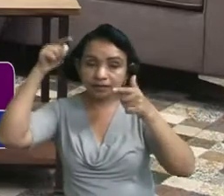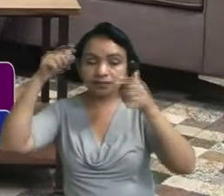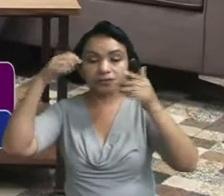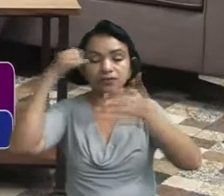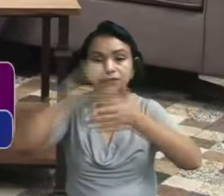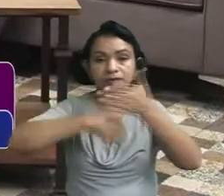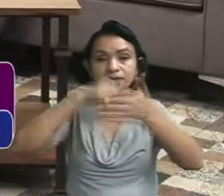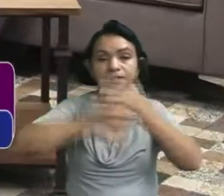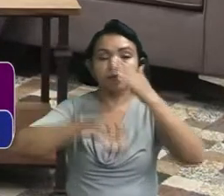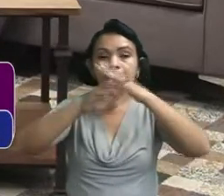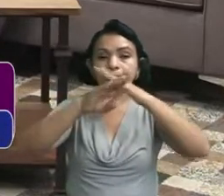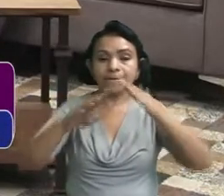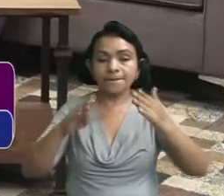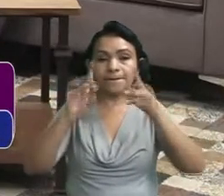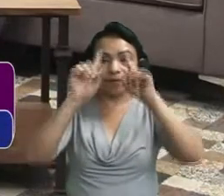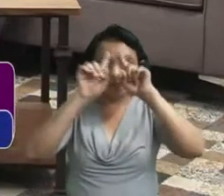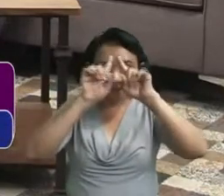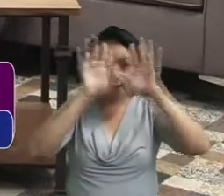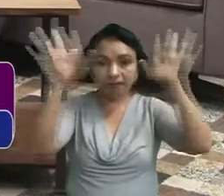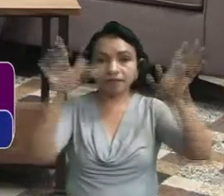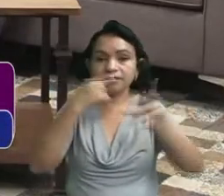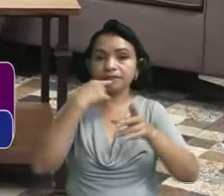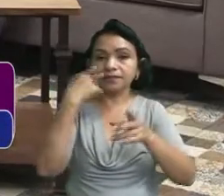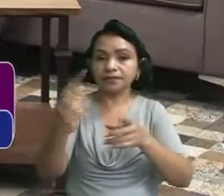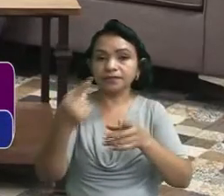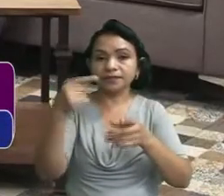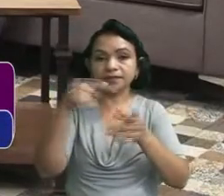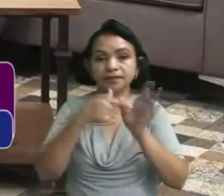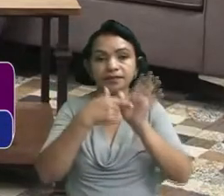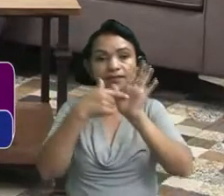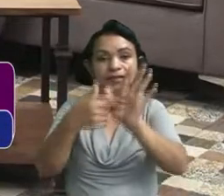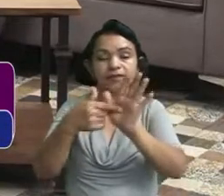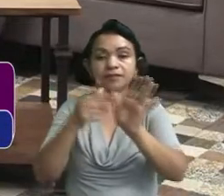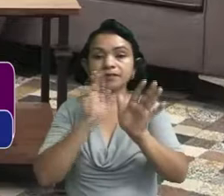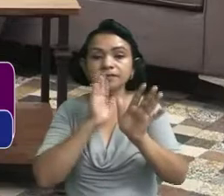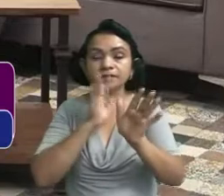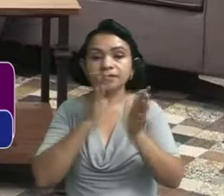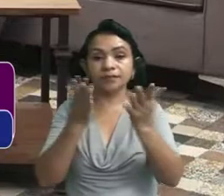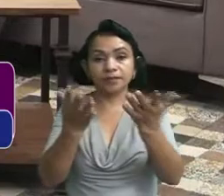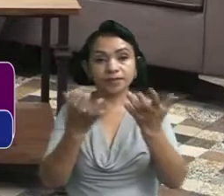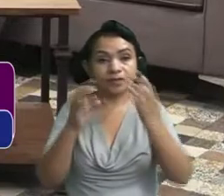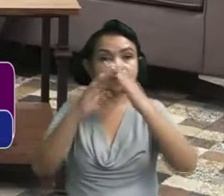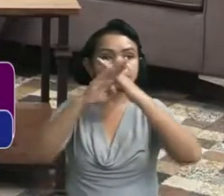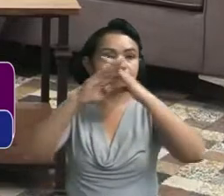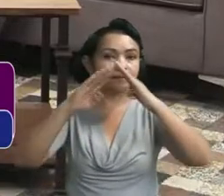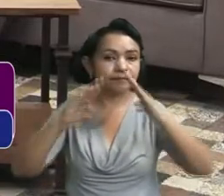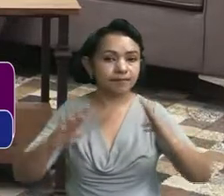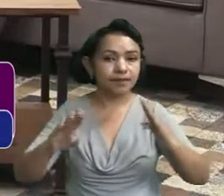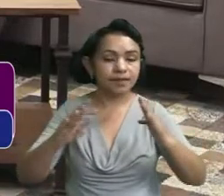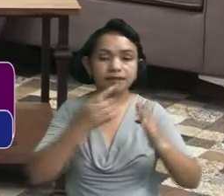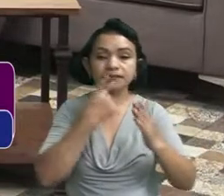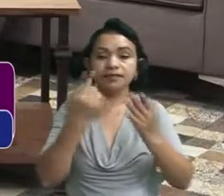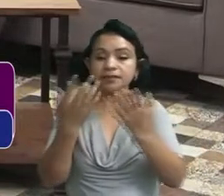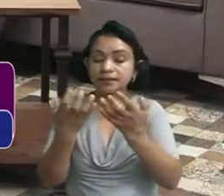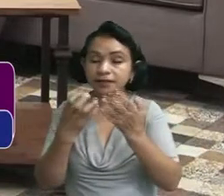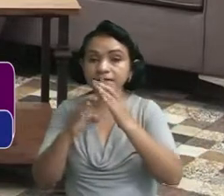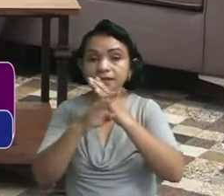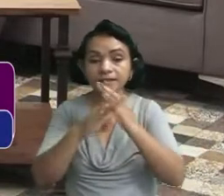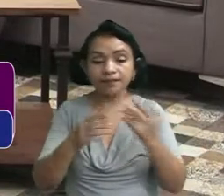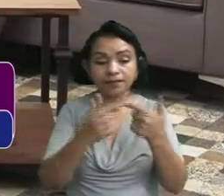entonces hay que estar claro, como se reafirma en este ejemplo de negociación por la paz, que ¿quiénes somos los que queremos la